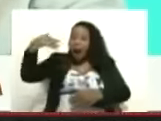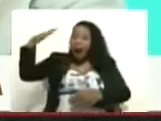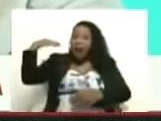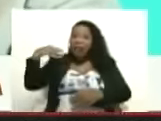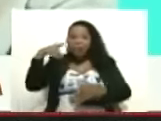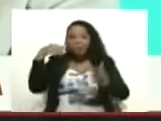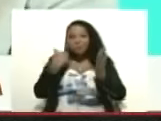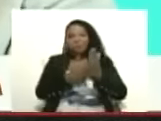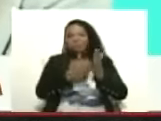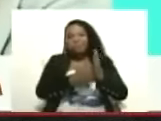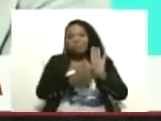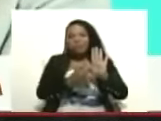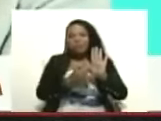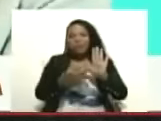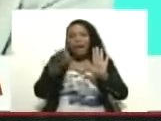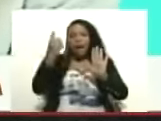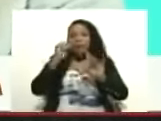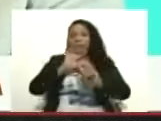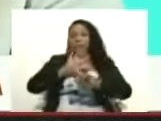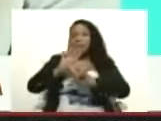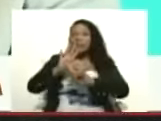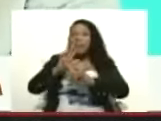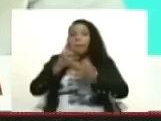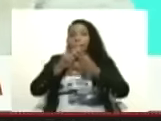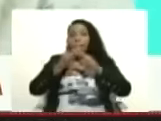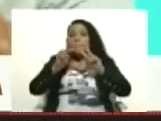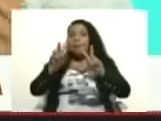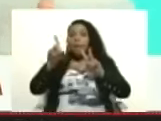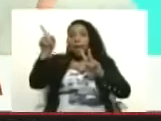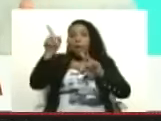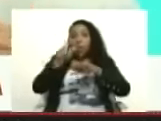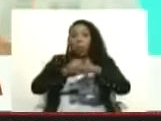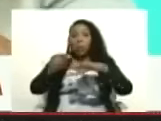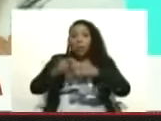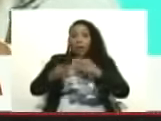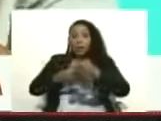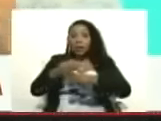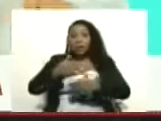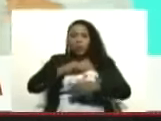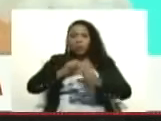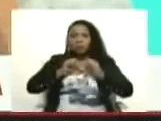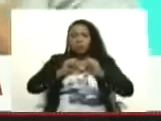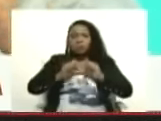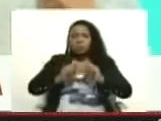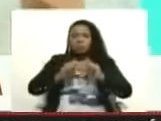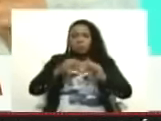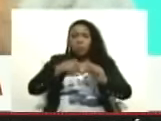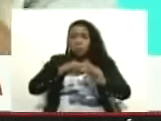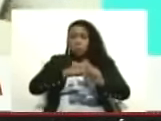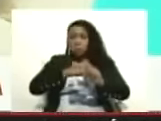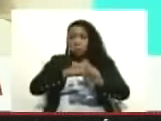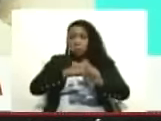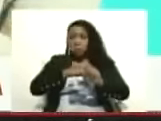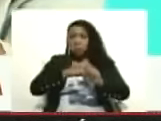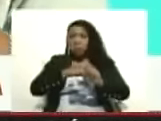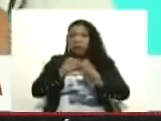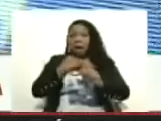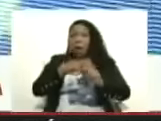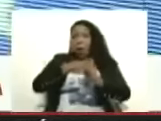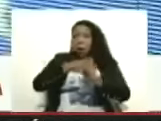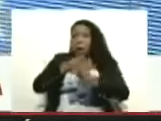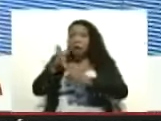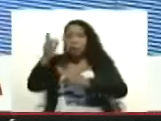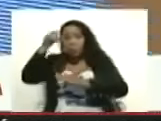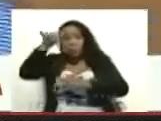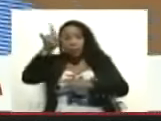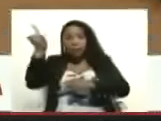ayer le dimos una respuesta pacífica a las provocaciones de Guyana y así nos vamos a mantener mir nosotros no tenemos absolutamente nada contra el pueblo de Guyana